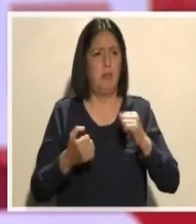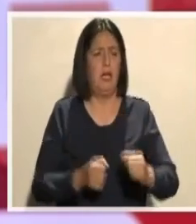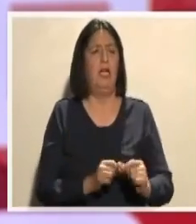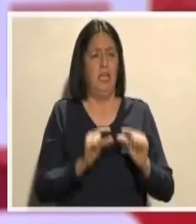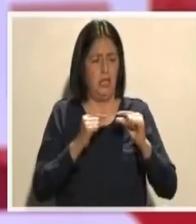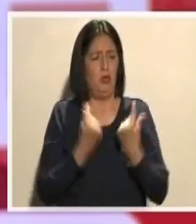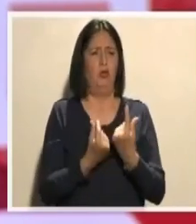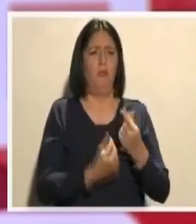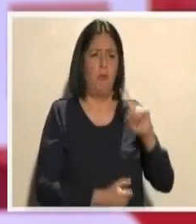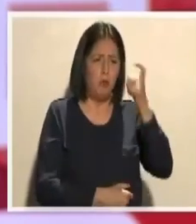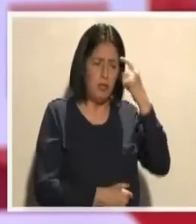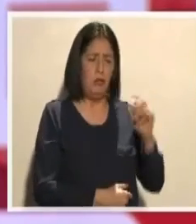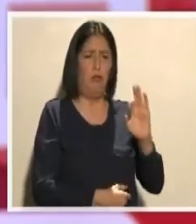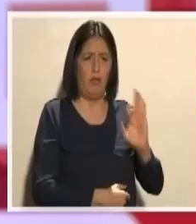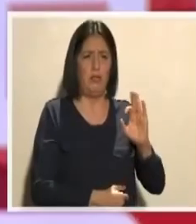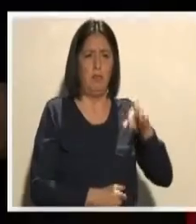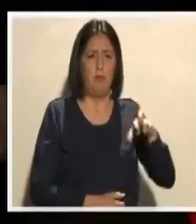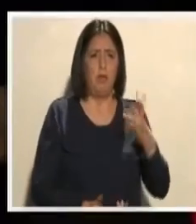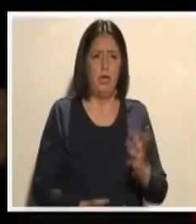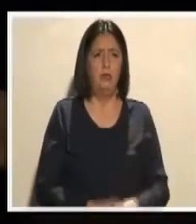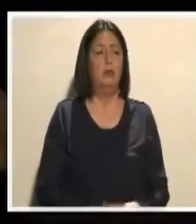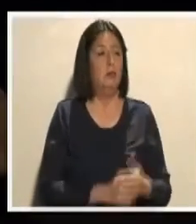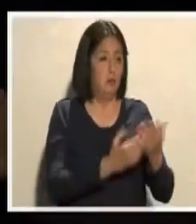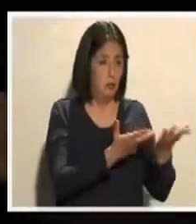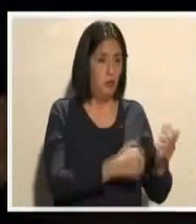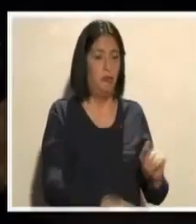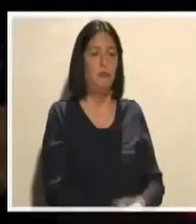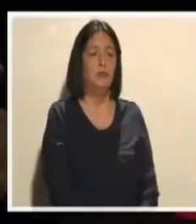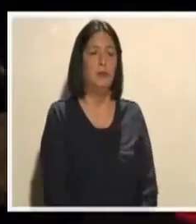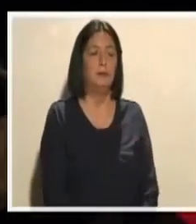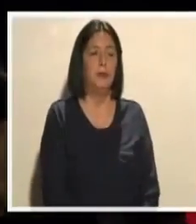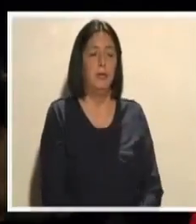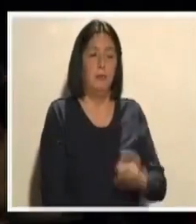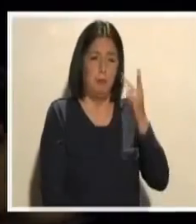Fuerza Popular. Señor Kuczynski.